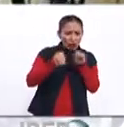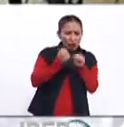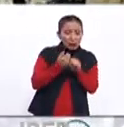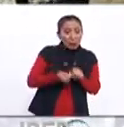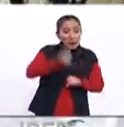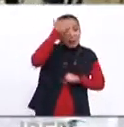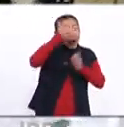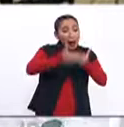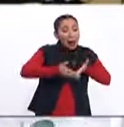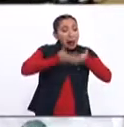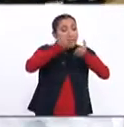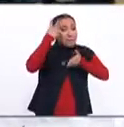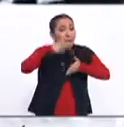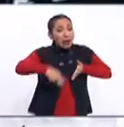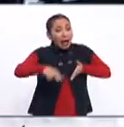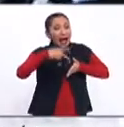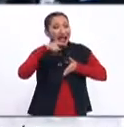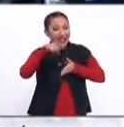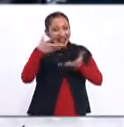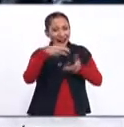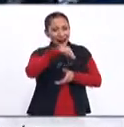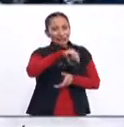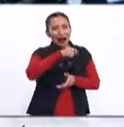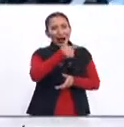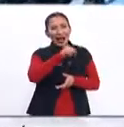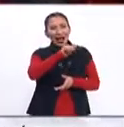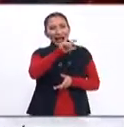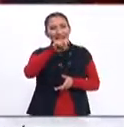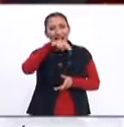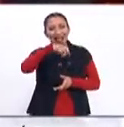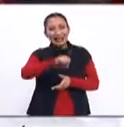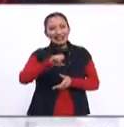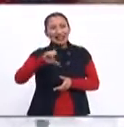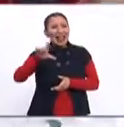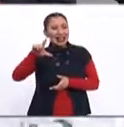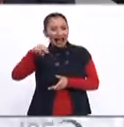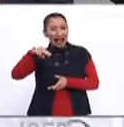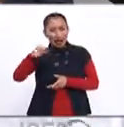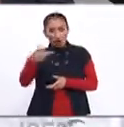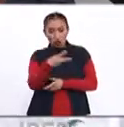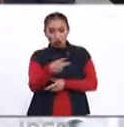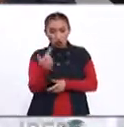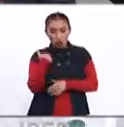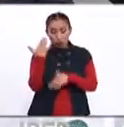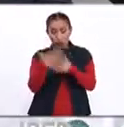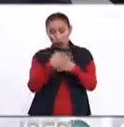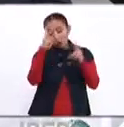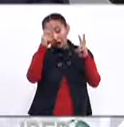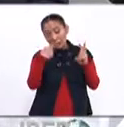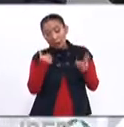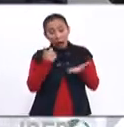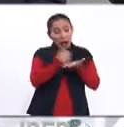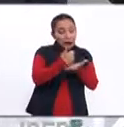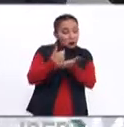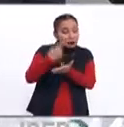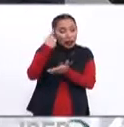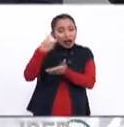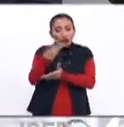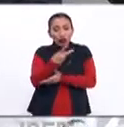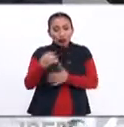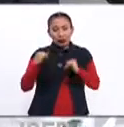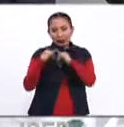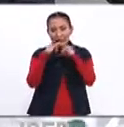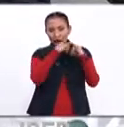del primer viaje de circunnavegación realizado por Magallanes y Elcano podrían ser los próximos temas de colaboración entre las